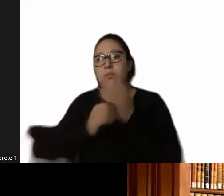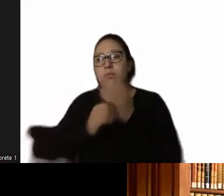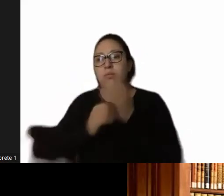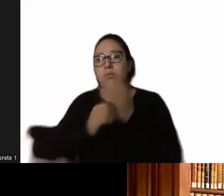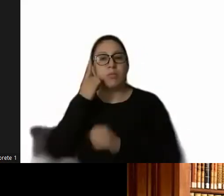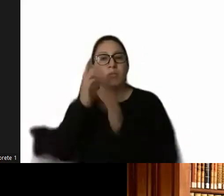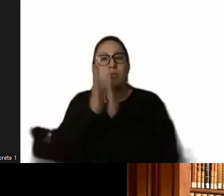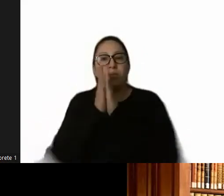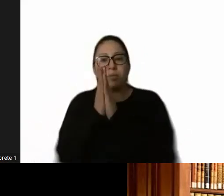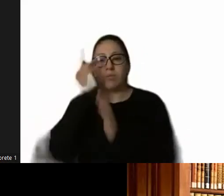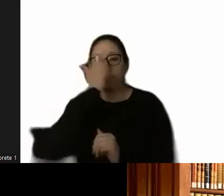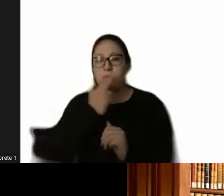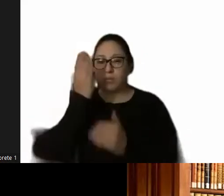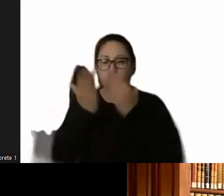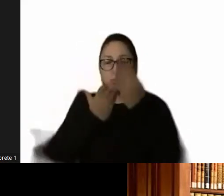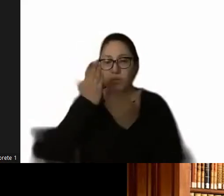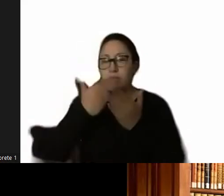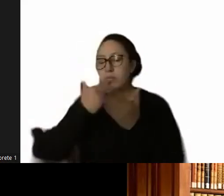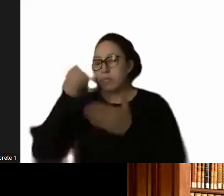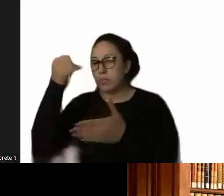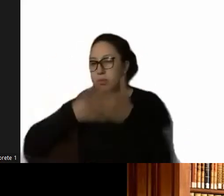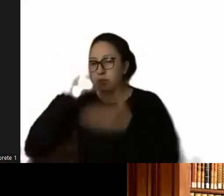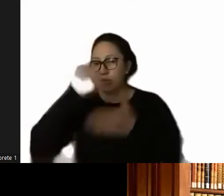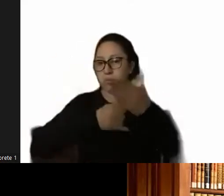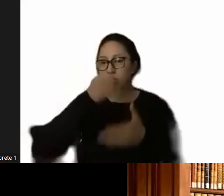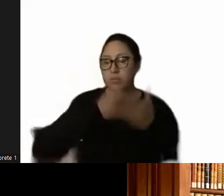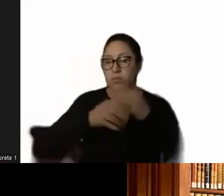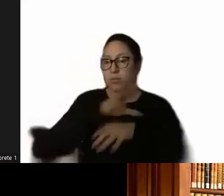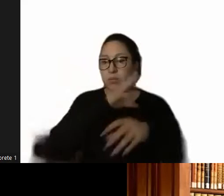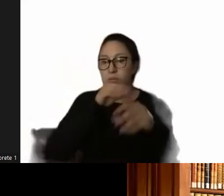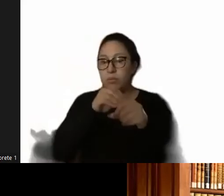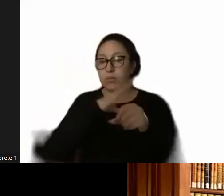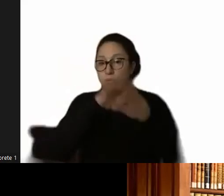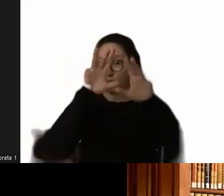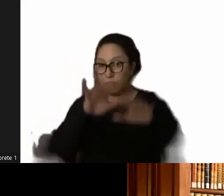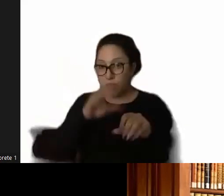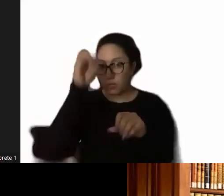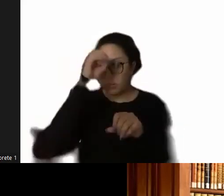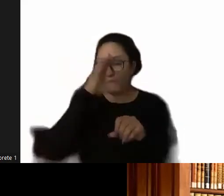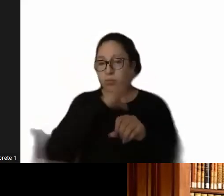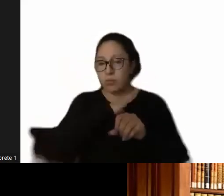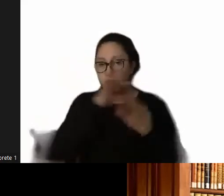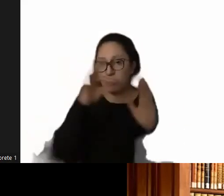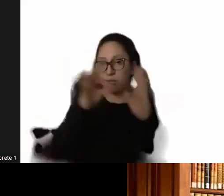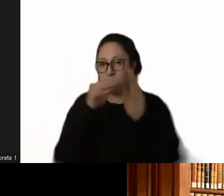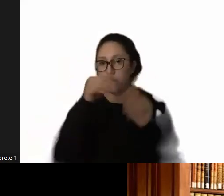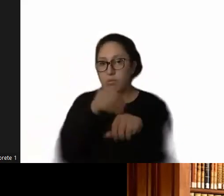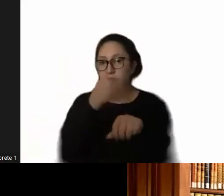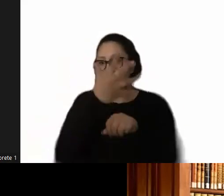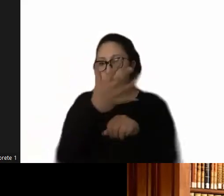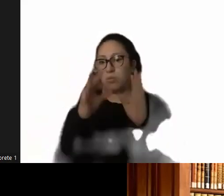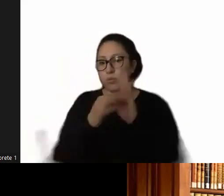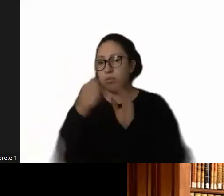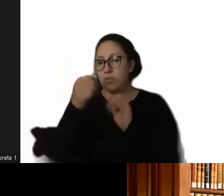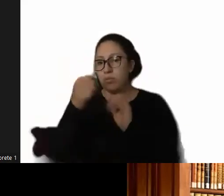revisar que sí viene especificado en la opinión del dictamen en el punto 5 y 6. Creo que